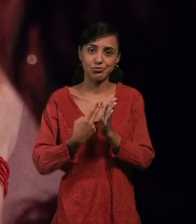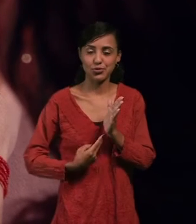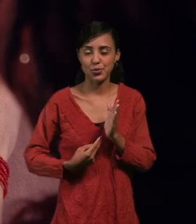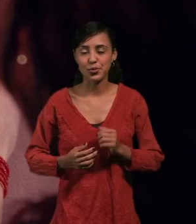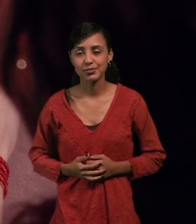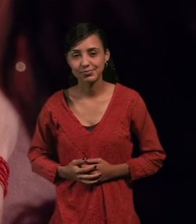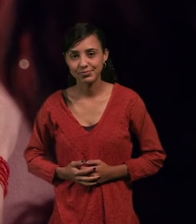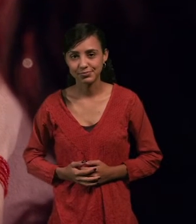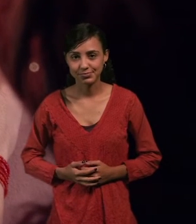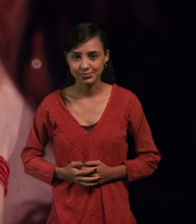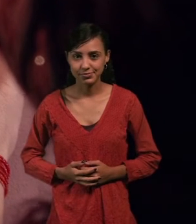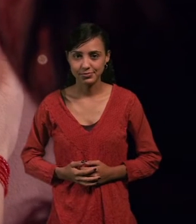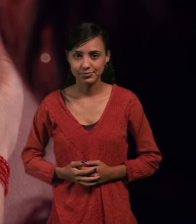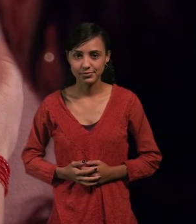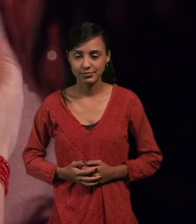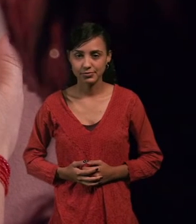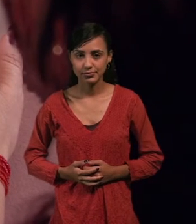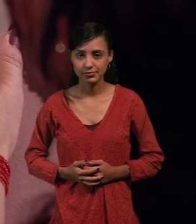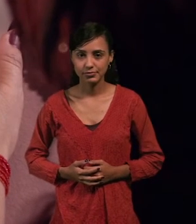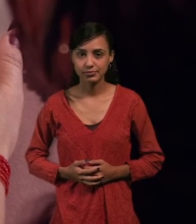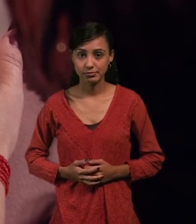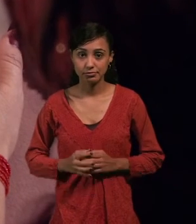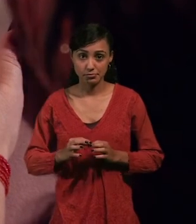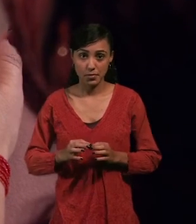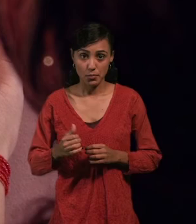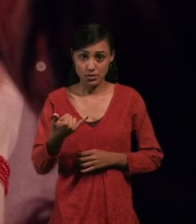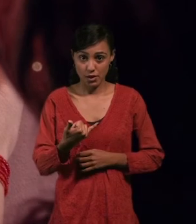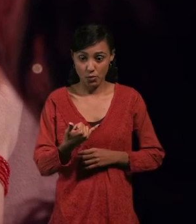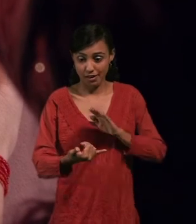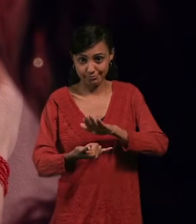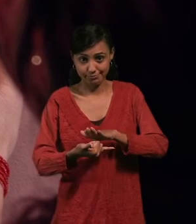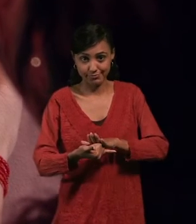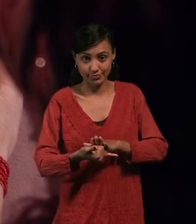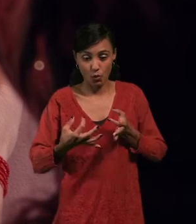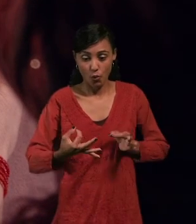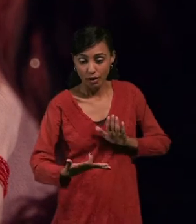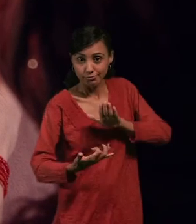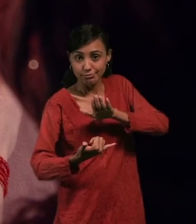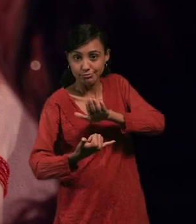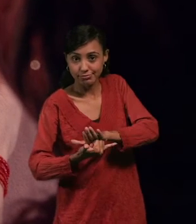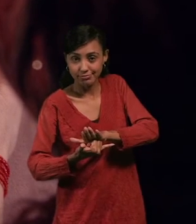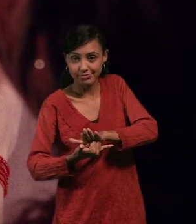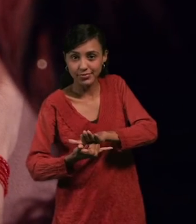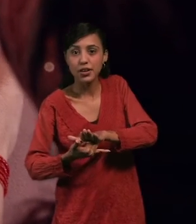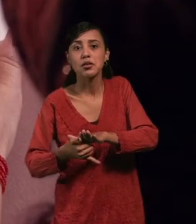Entonces para ello colocamos la hoja arriba y le vamos a pasar con un lápiz de nuevo